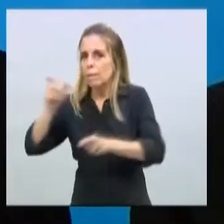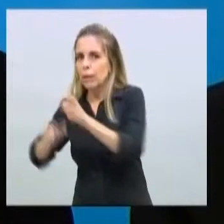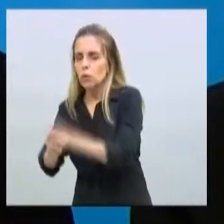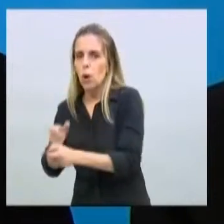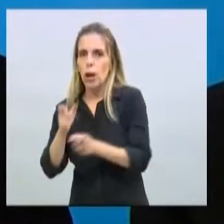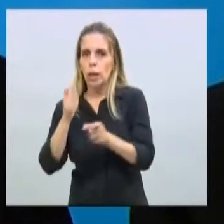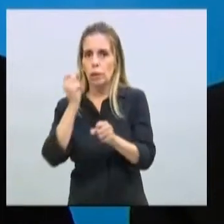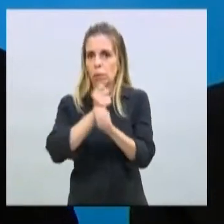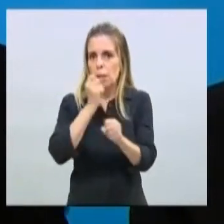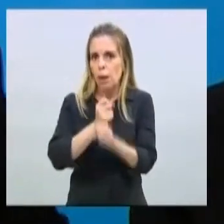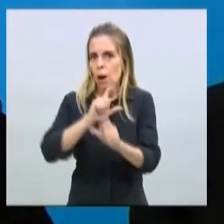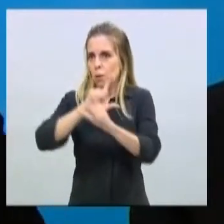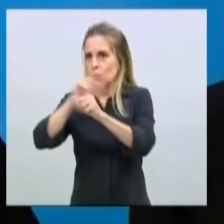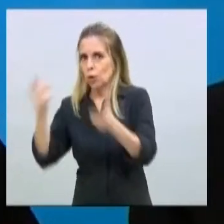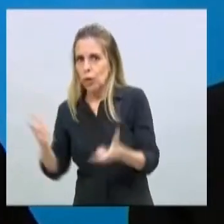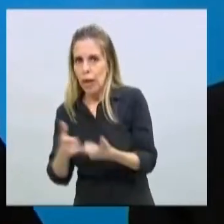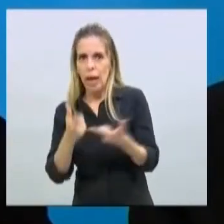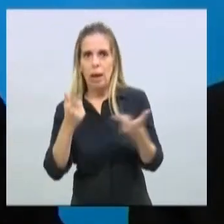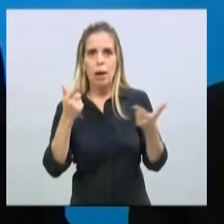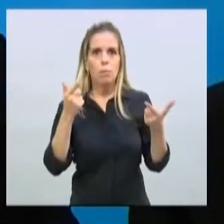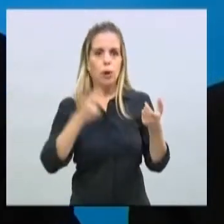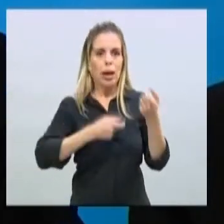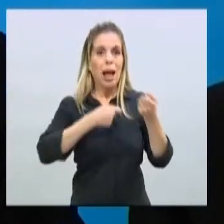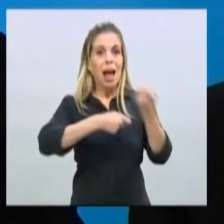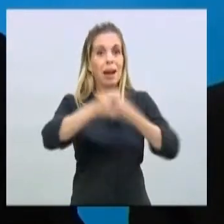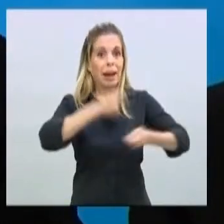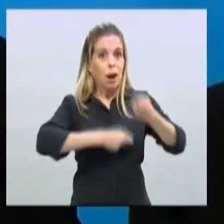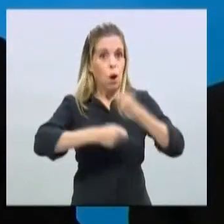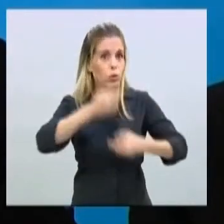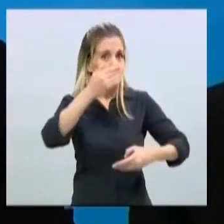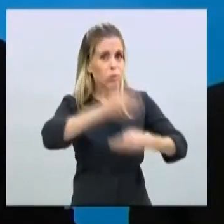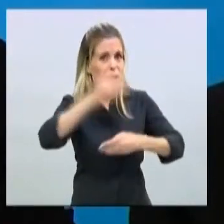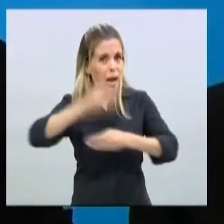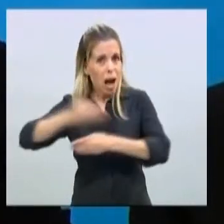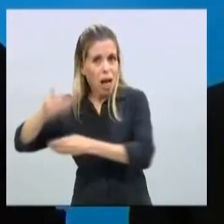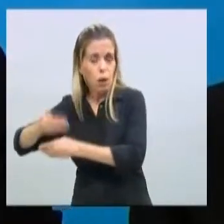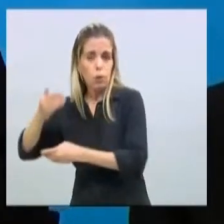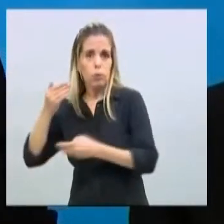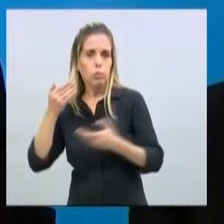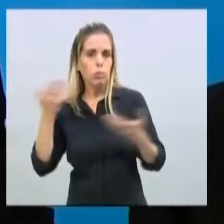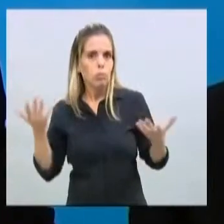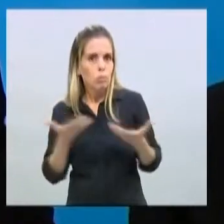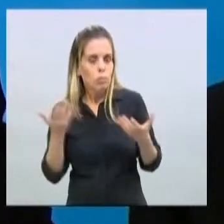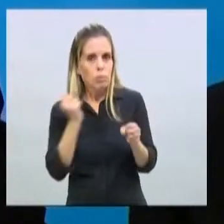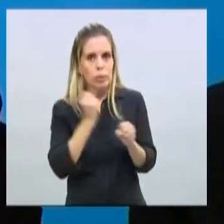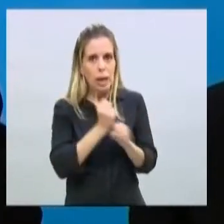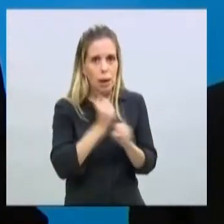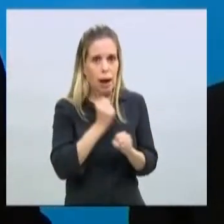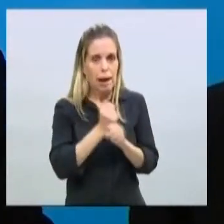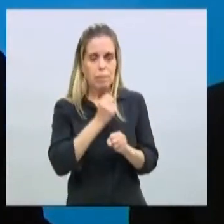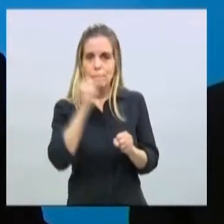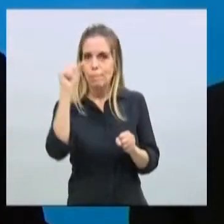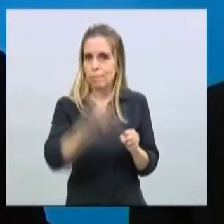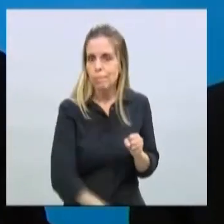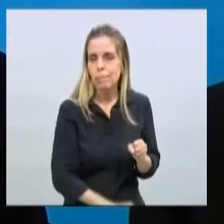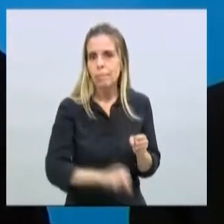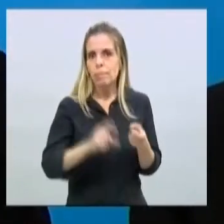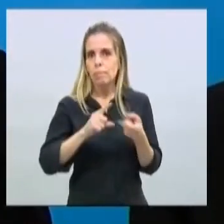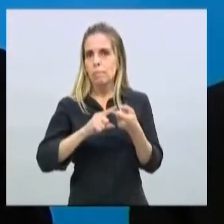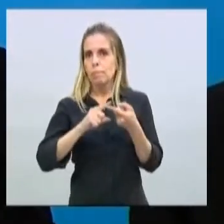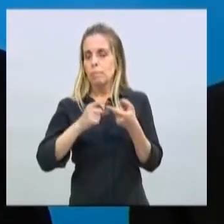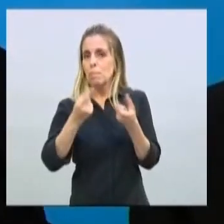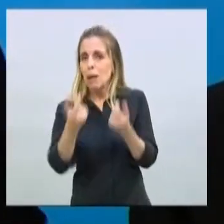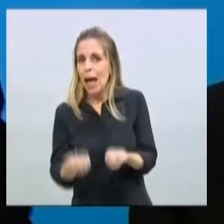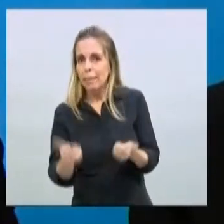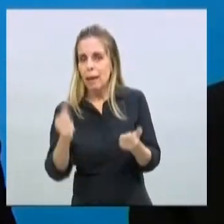pasando bien porque tienen sus negocios cerrados, porque no pueden trabajar, porque no pueden